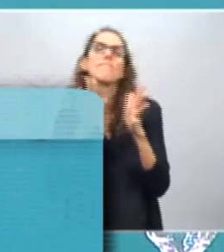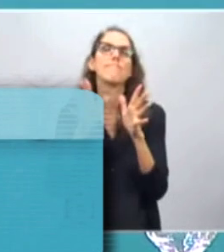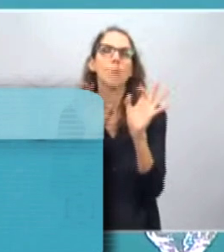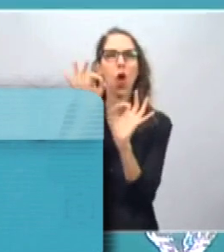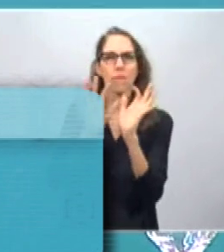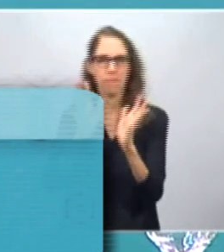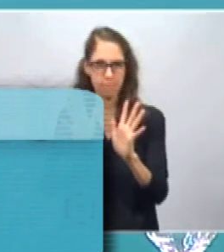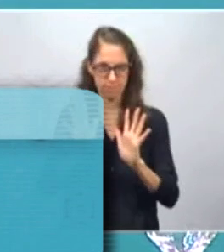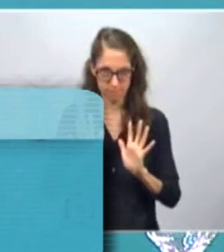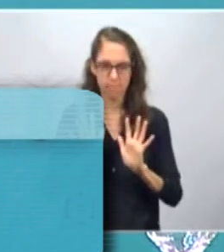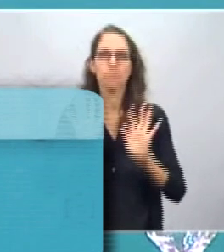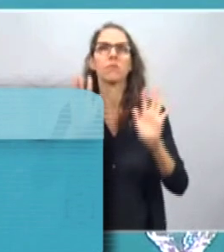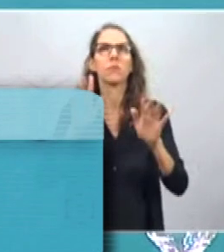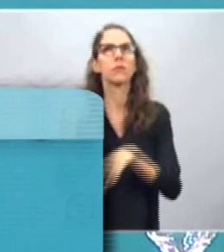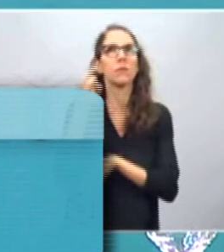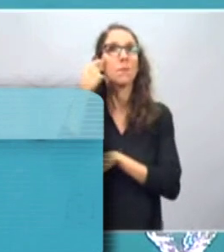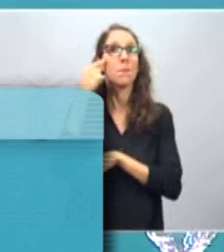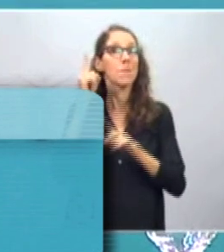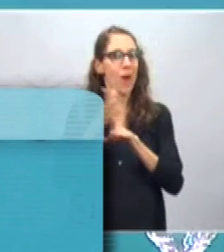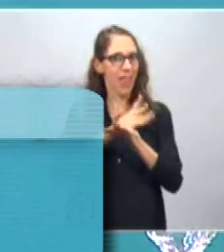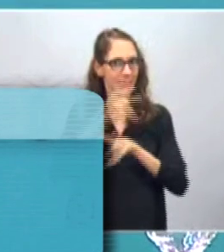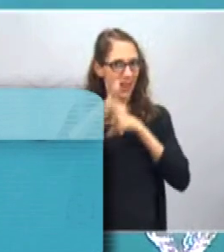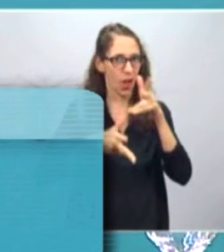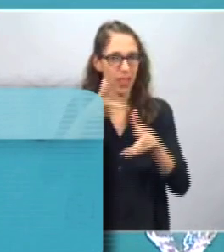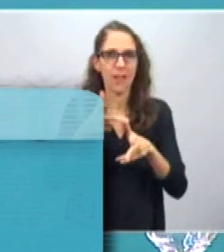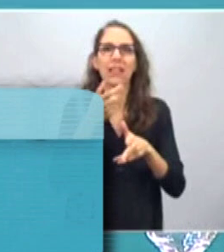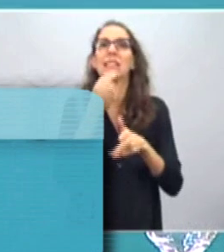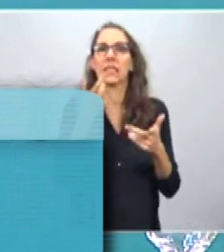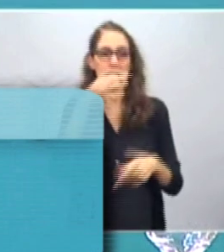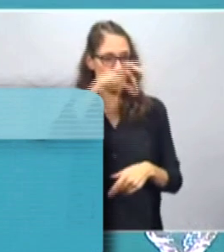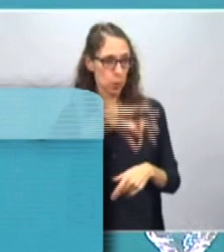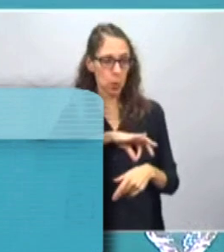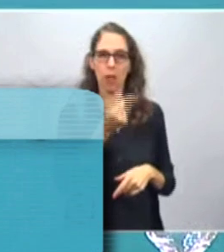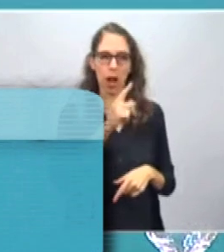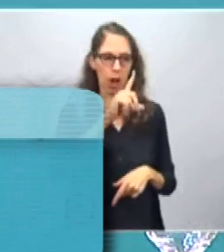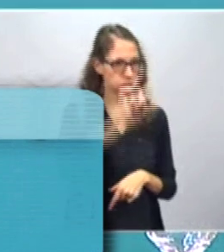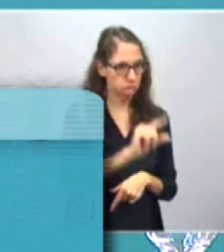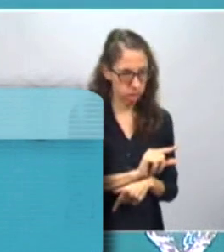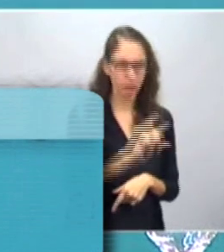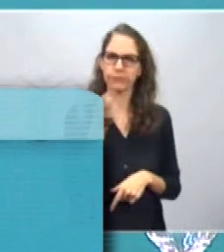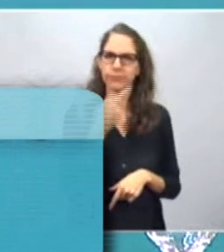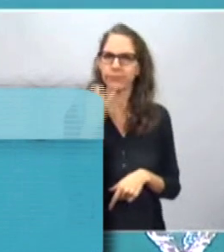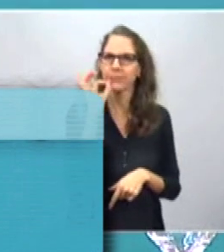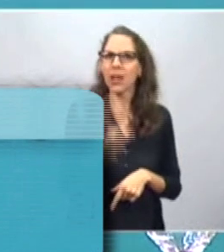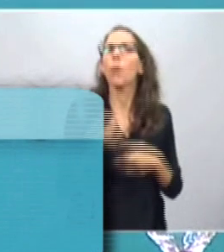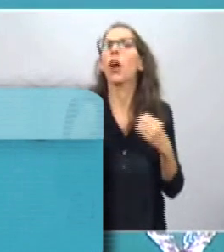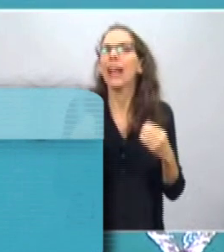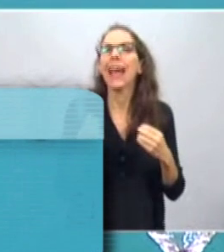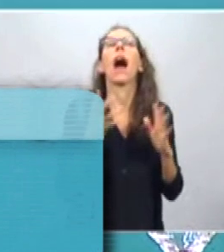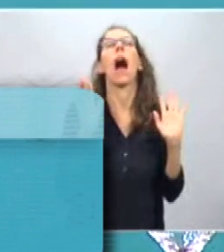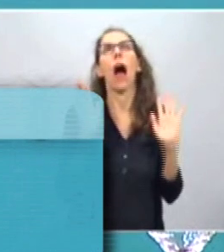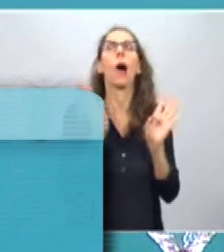si consideramos lo que señalaba antes con respecto a la pérdida de los ingresos, sabemos que esto no significa que en cada